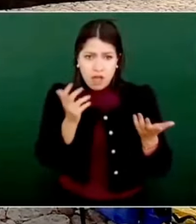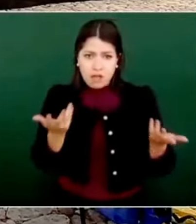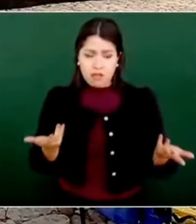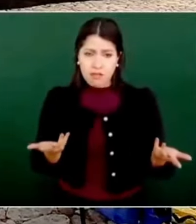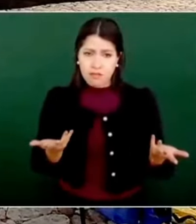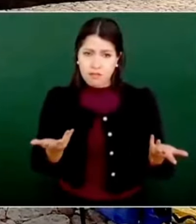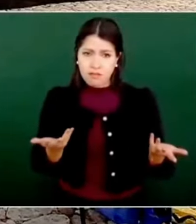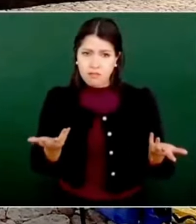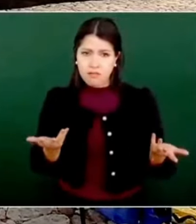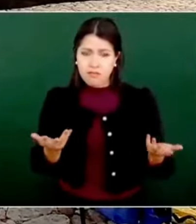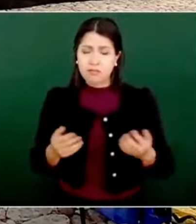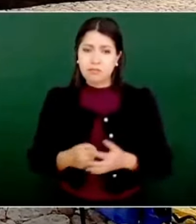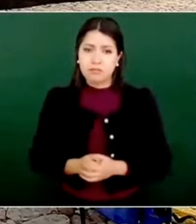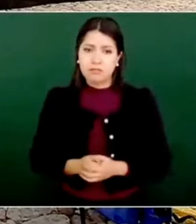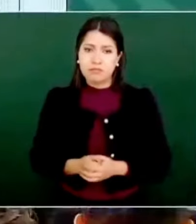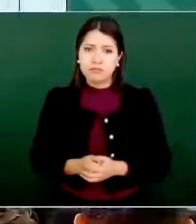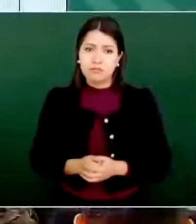absolutamente